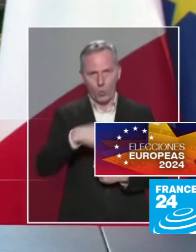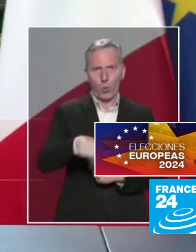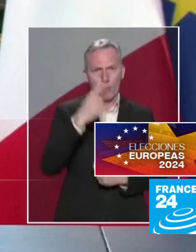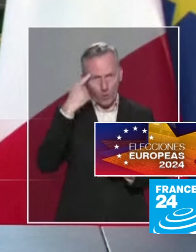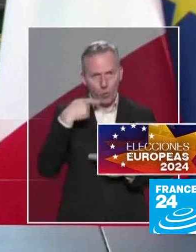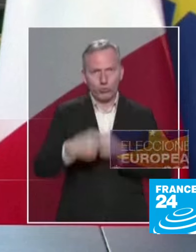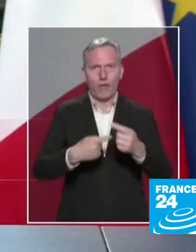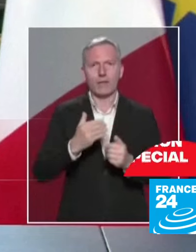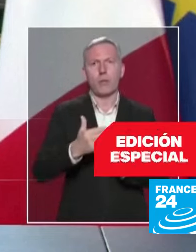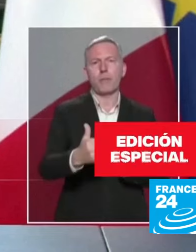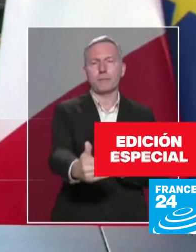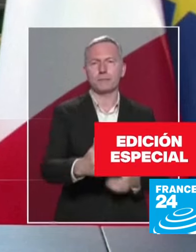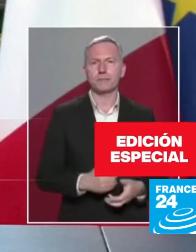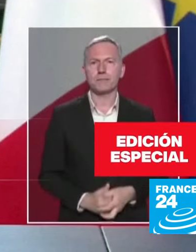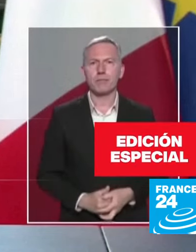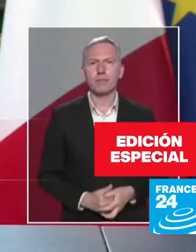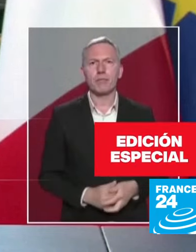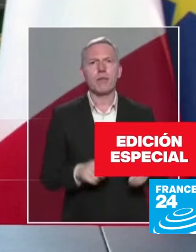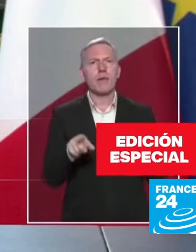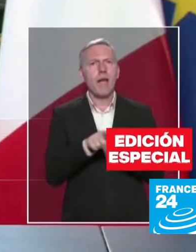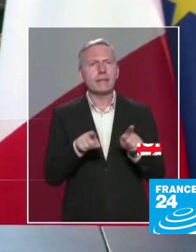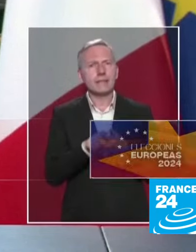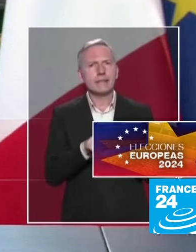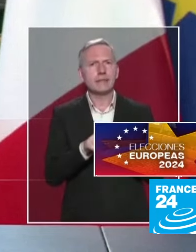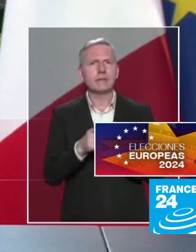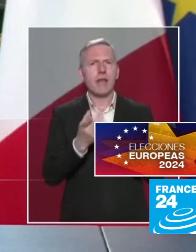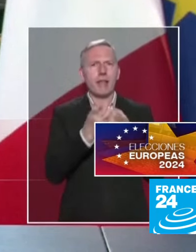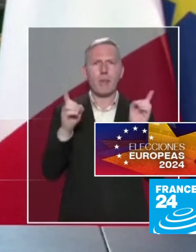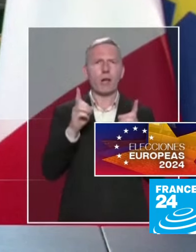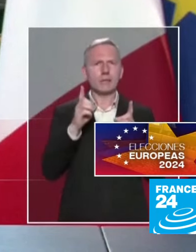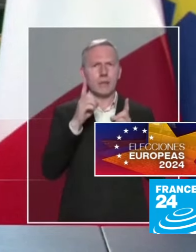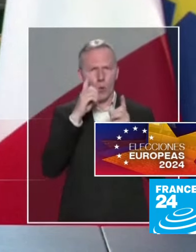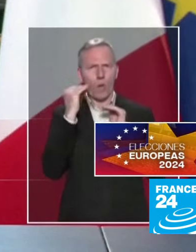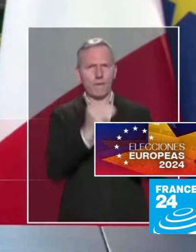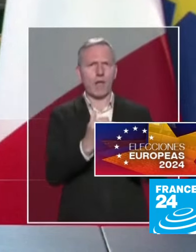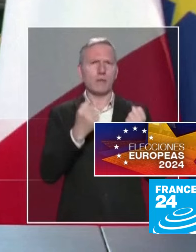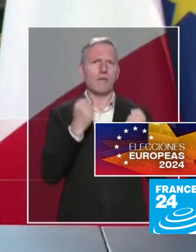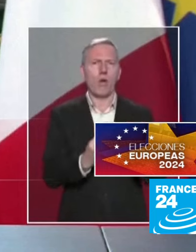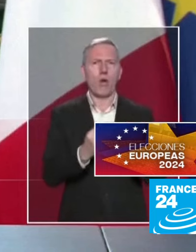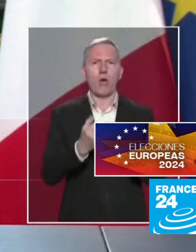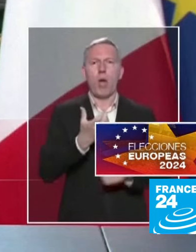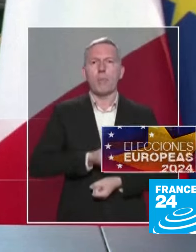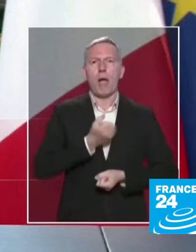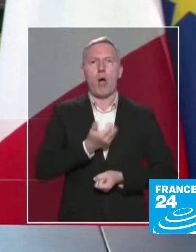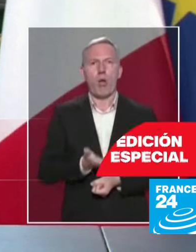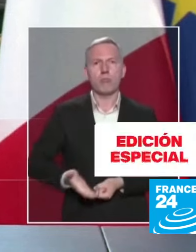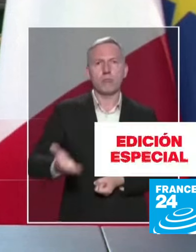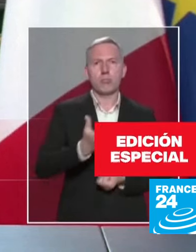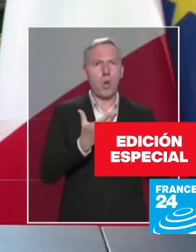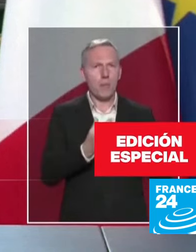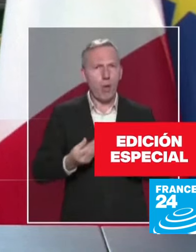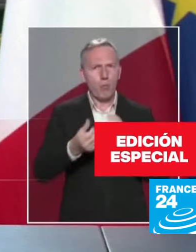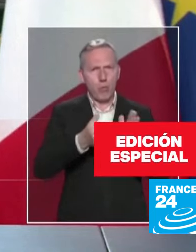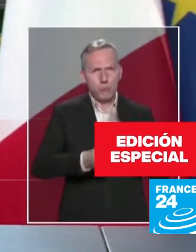muy difícil gobernar eso además unido a muchas reformas impopulares bajo justamente la popularidad del